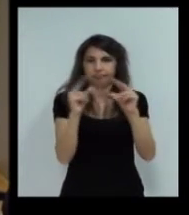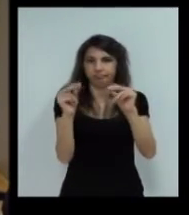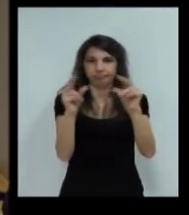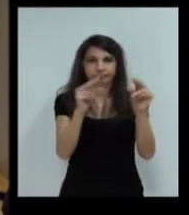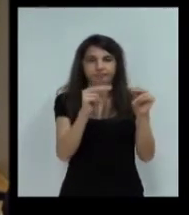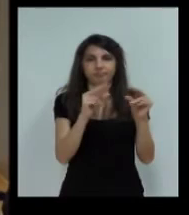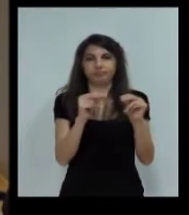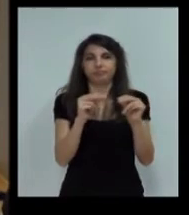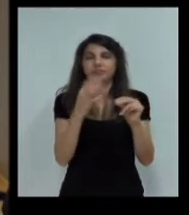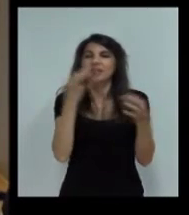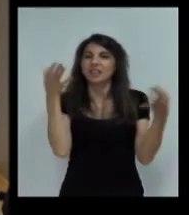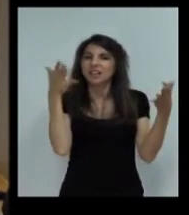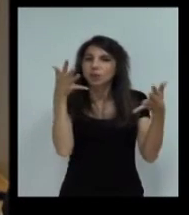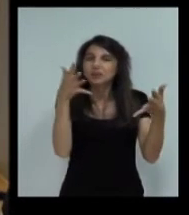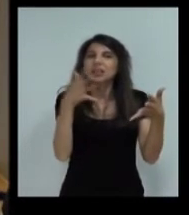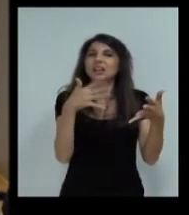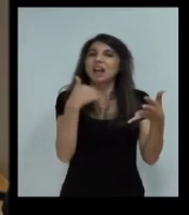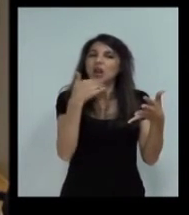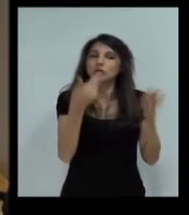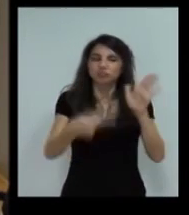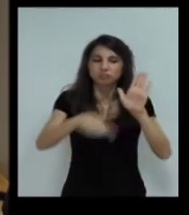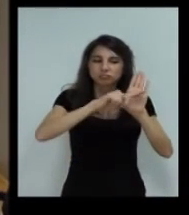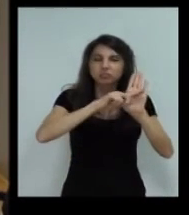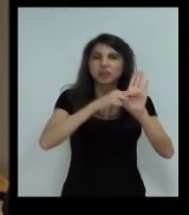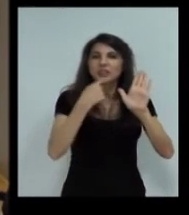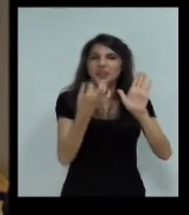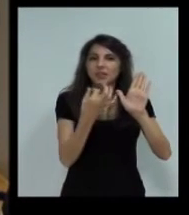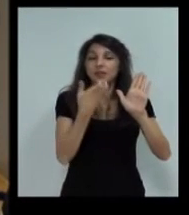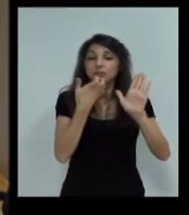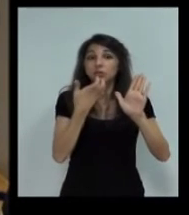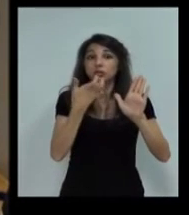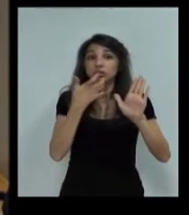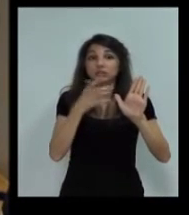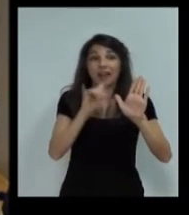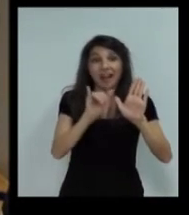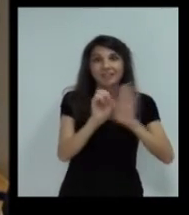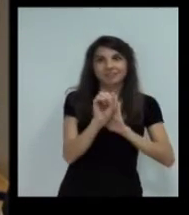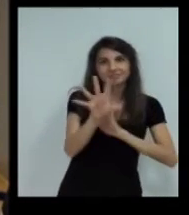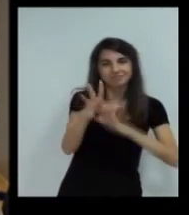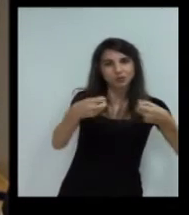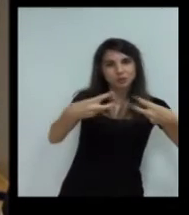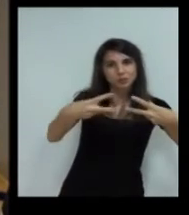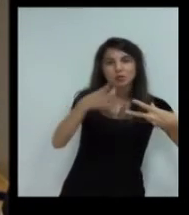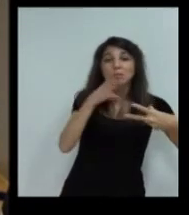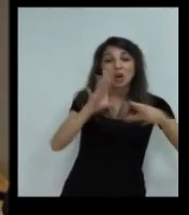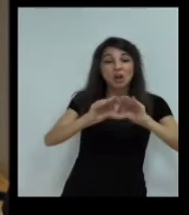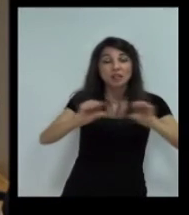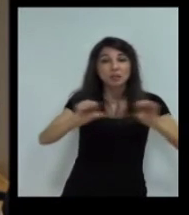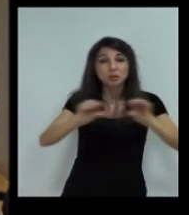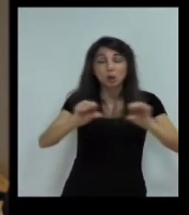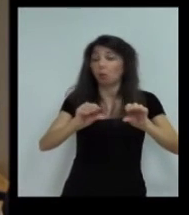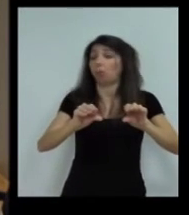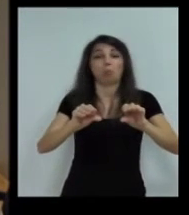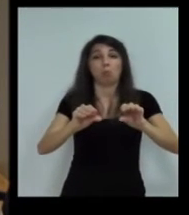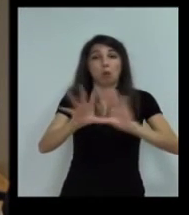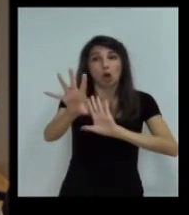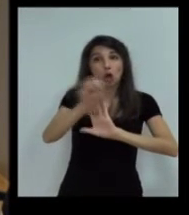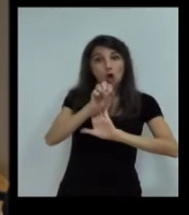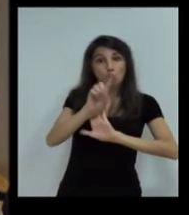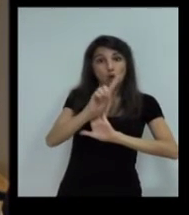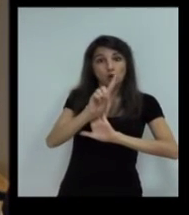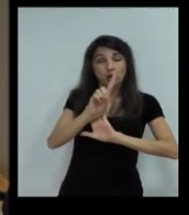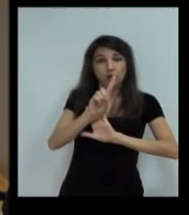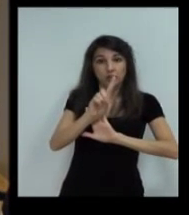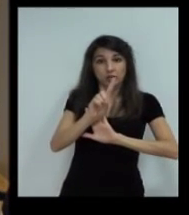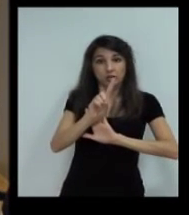hay que recomendar que se refresque, porque claro, si está señalizando y el receptor no refresca la información, nada más que cuando enciende y vuelve a apagar,